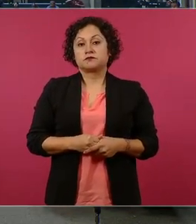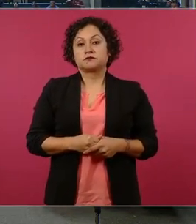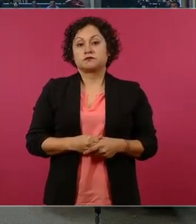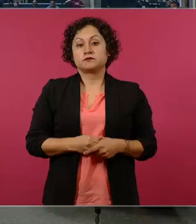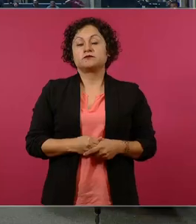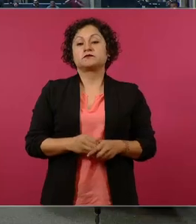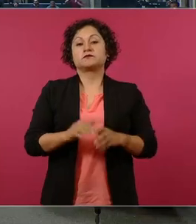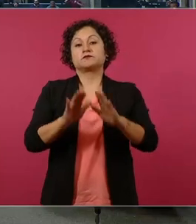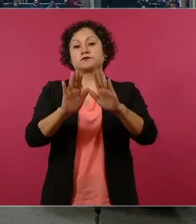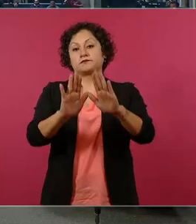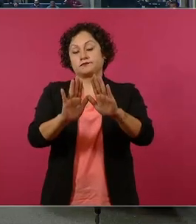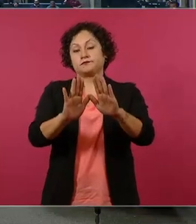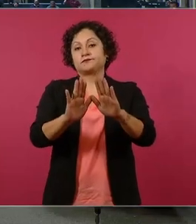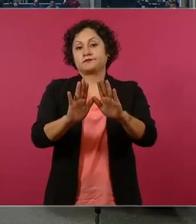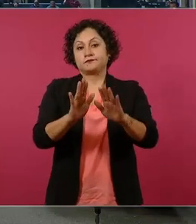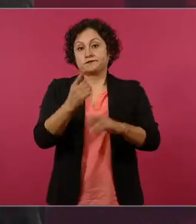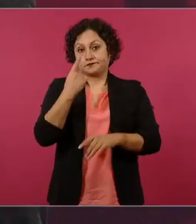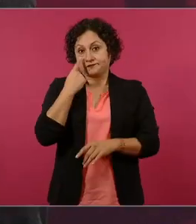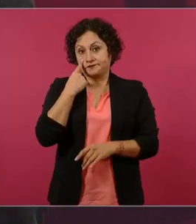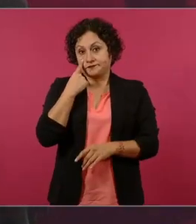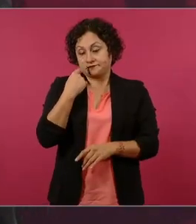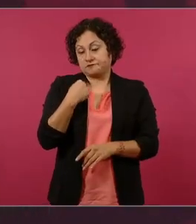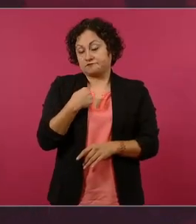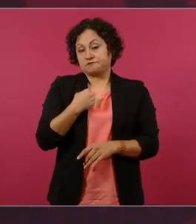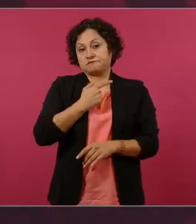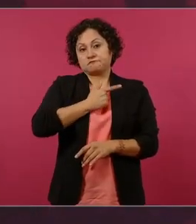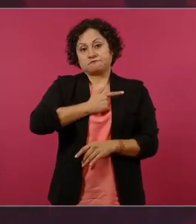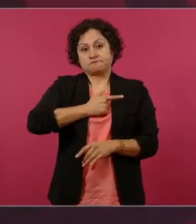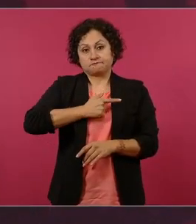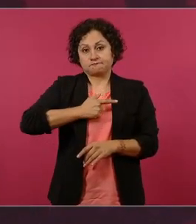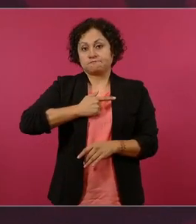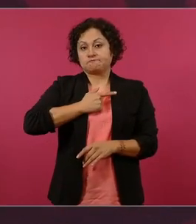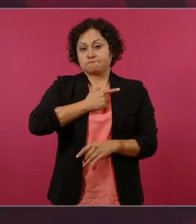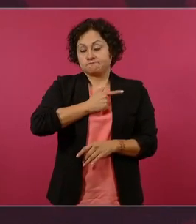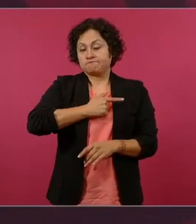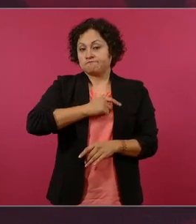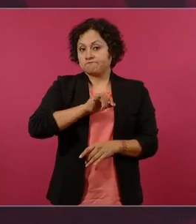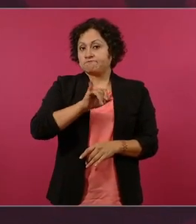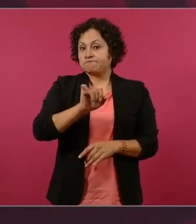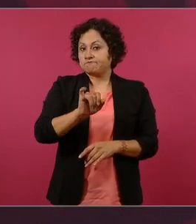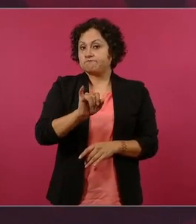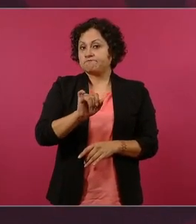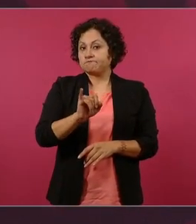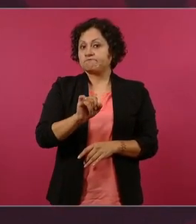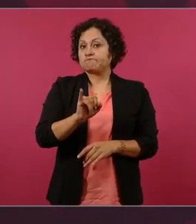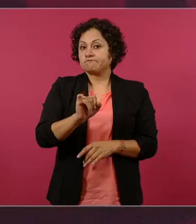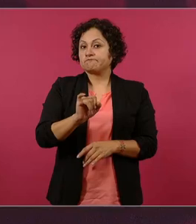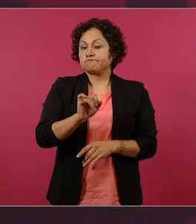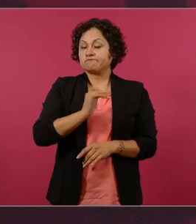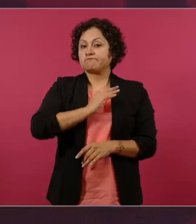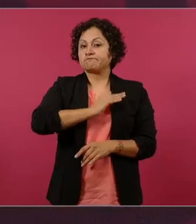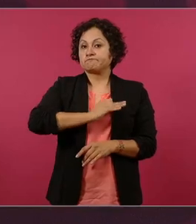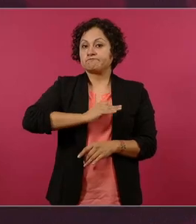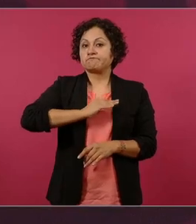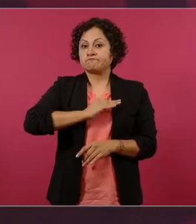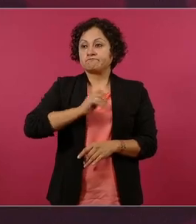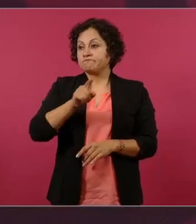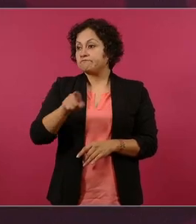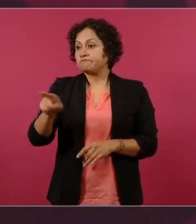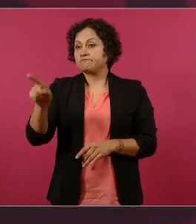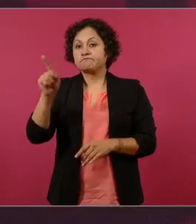así mucho gusto celebro que estén participando